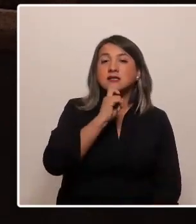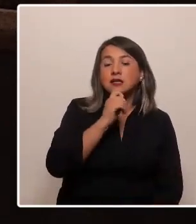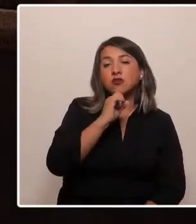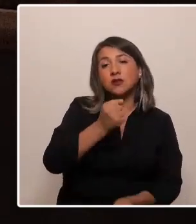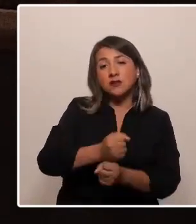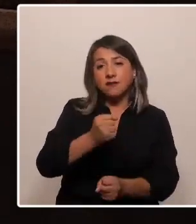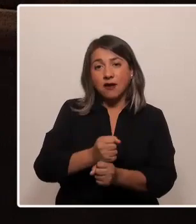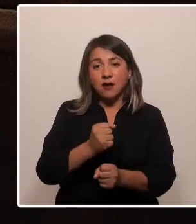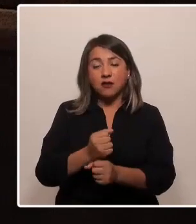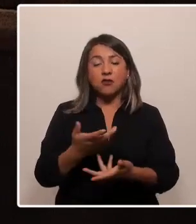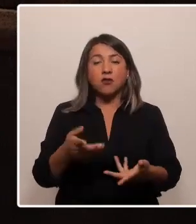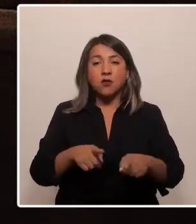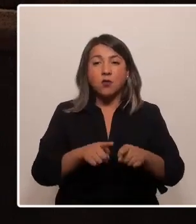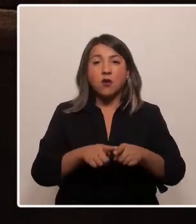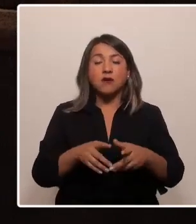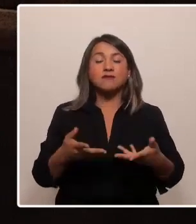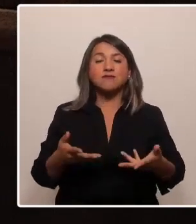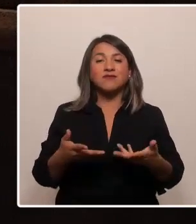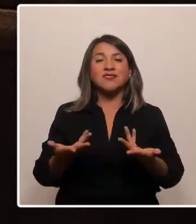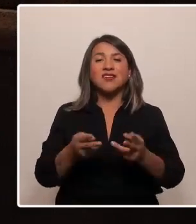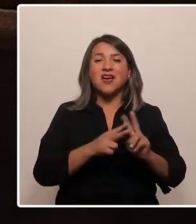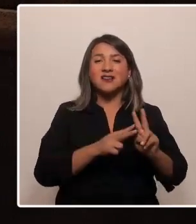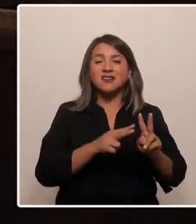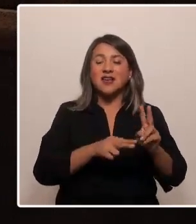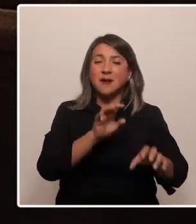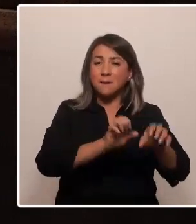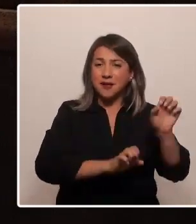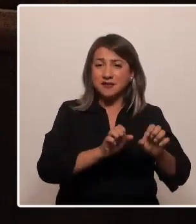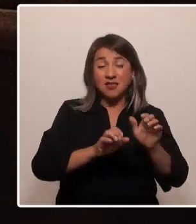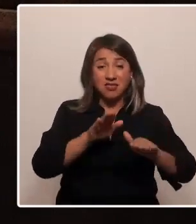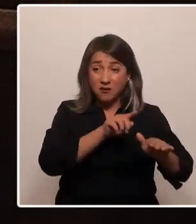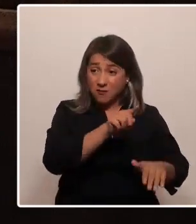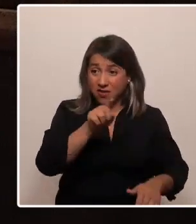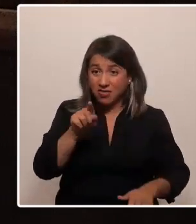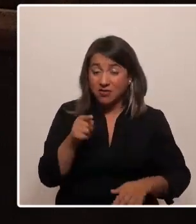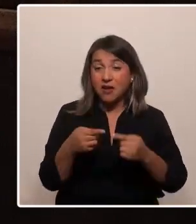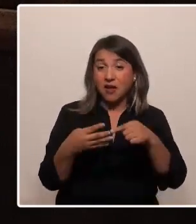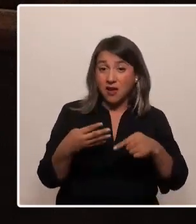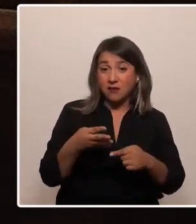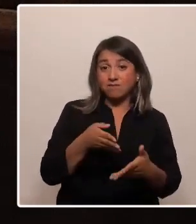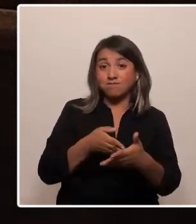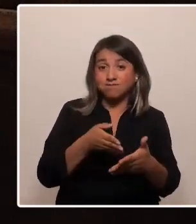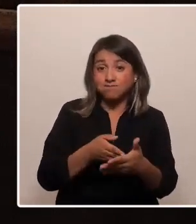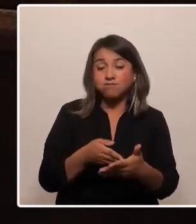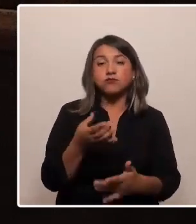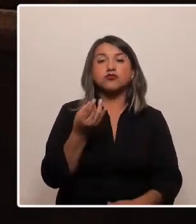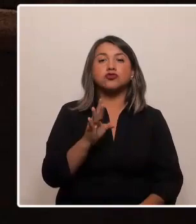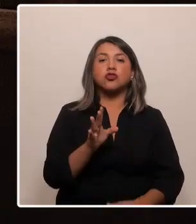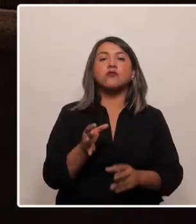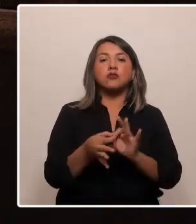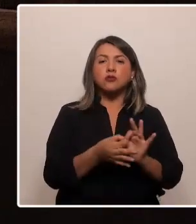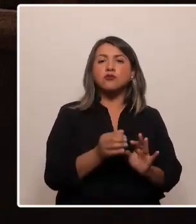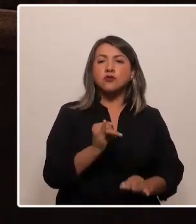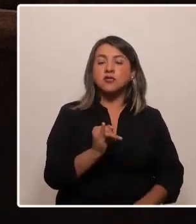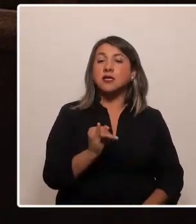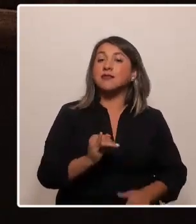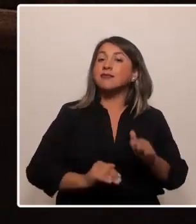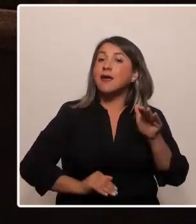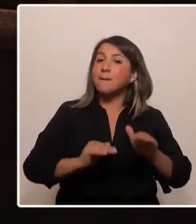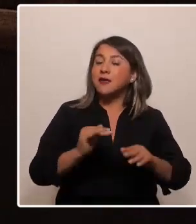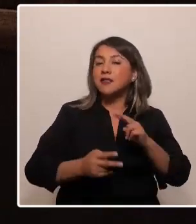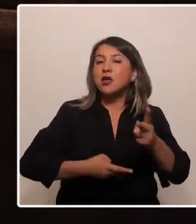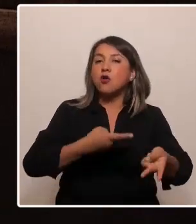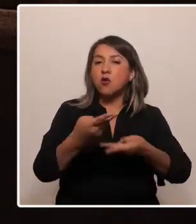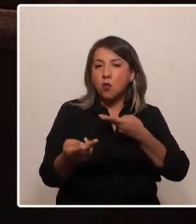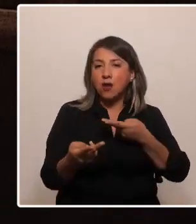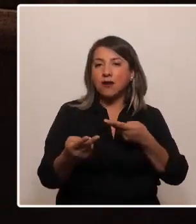ritmo lento, la ocupación de la empresa o centros de trabajo, considera que tales limitaciones solo se justificarían en los casos que la huelga dejase de